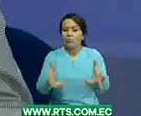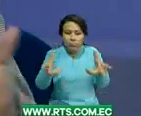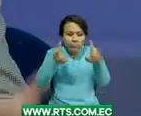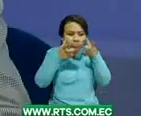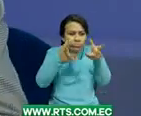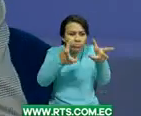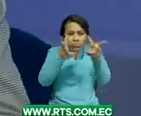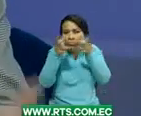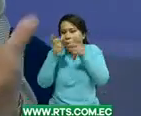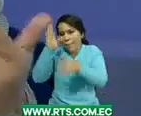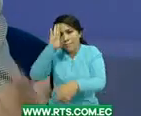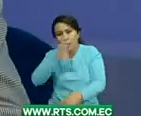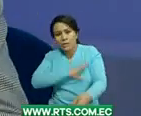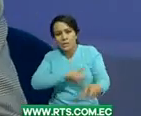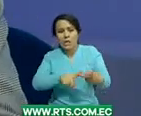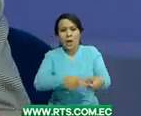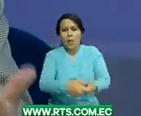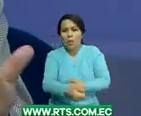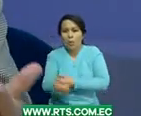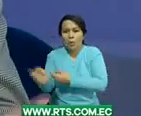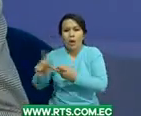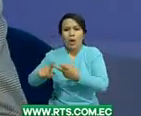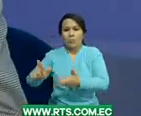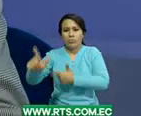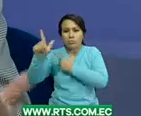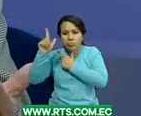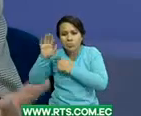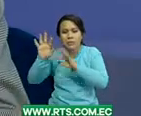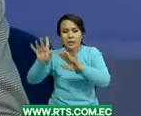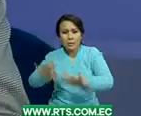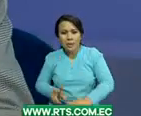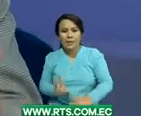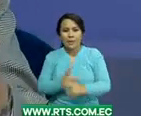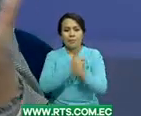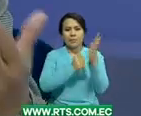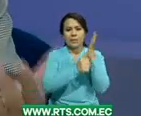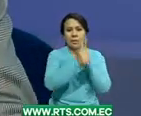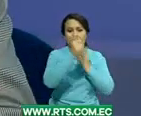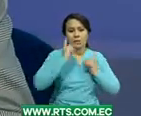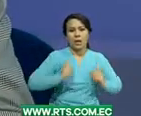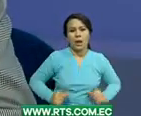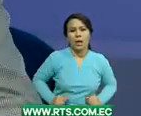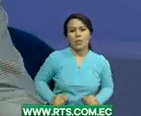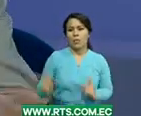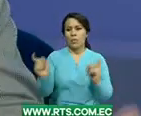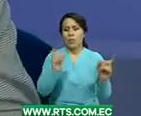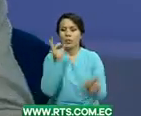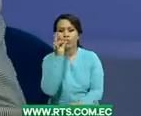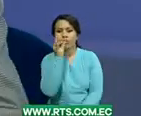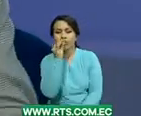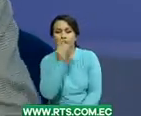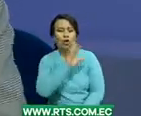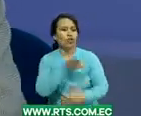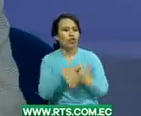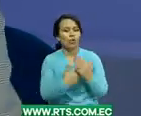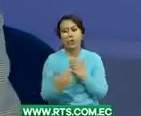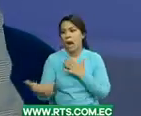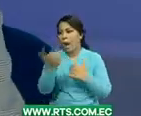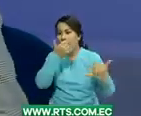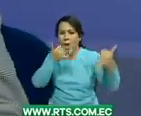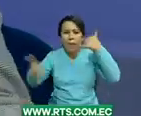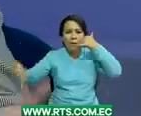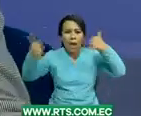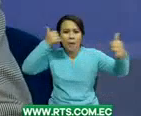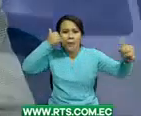respuesta, como es la Policía Nacional, las Fuerzas Armadas, la Secretaría de Riesgos, Ministerio de Salud, obviamente las agencias de tránsito, aquí obviamente la ATM acá en